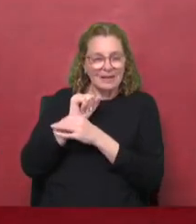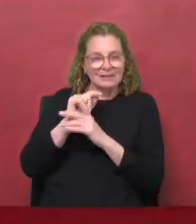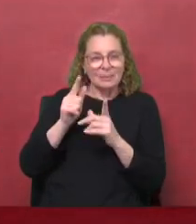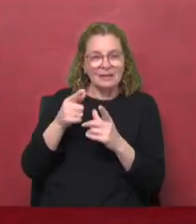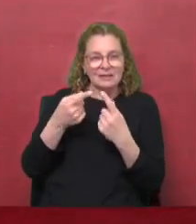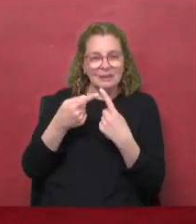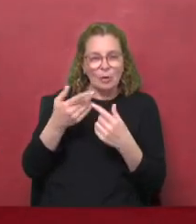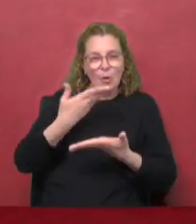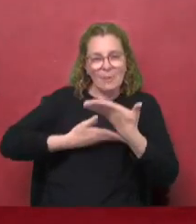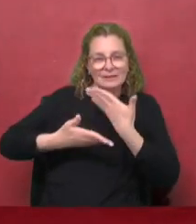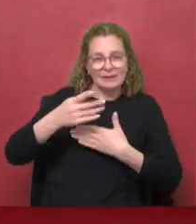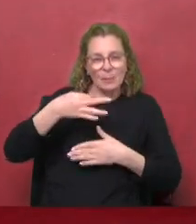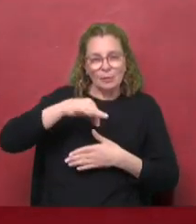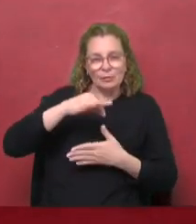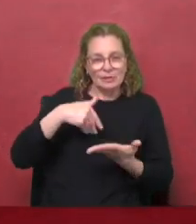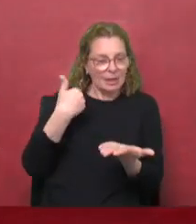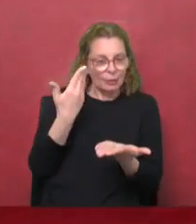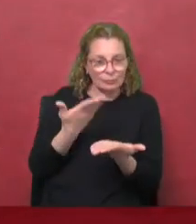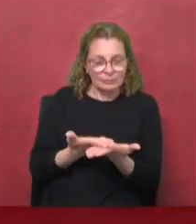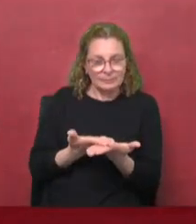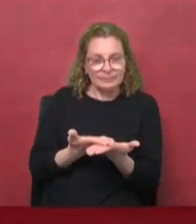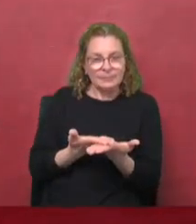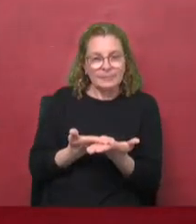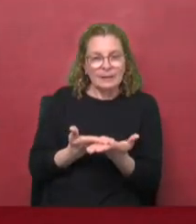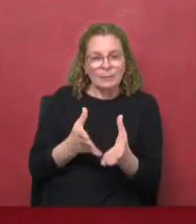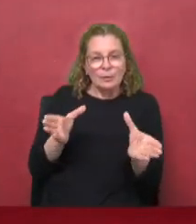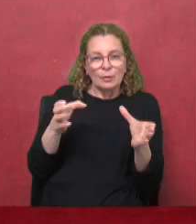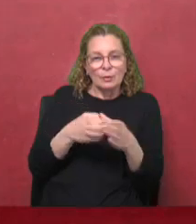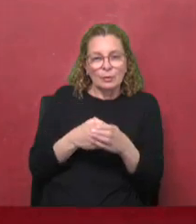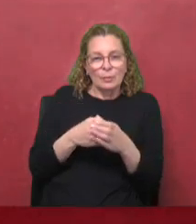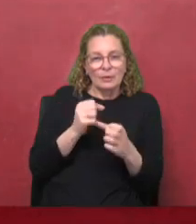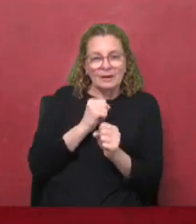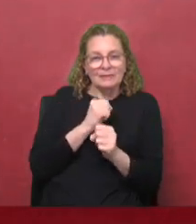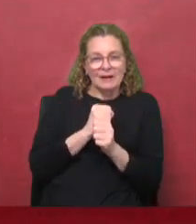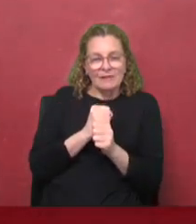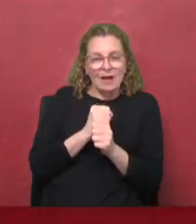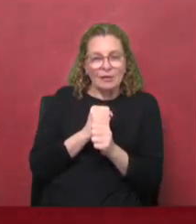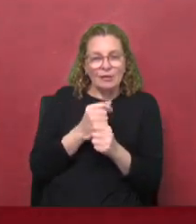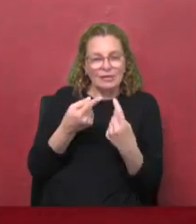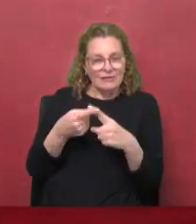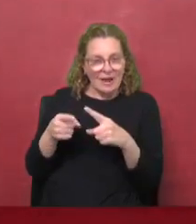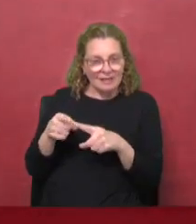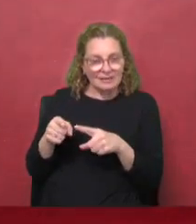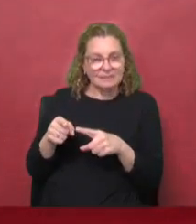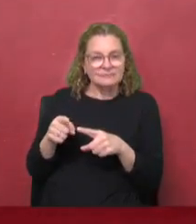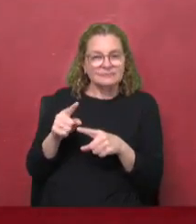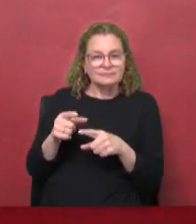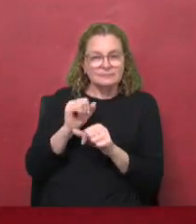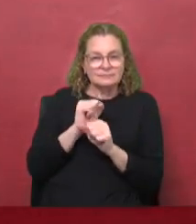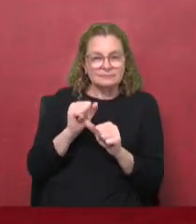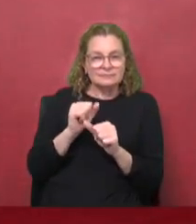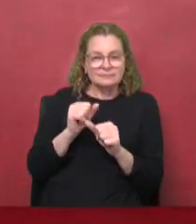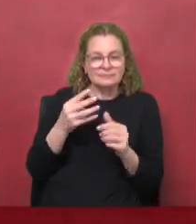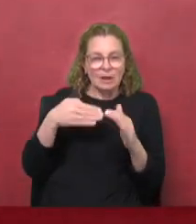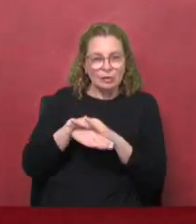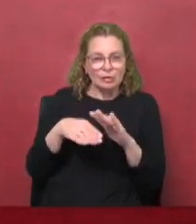como compartir esta oportunidad que se nos da y poder generar como un elenco y un equipo de trabajo también diverso y bueno, poder incluir a toda la